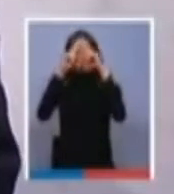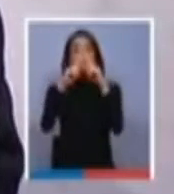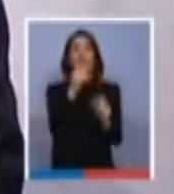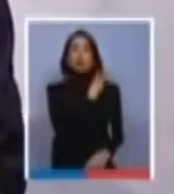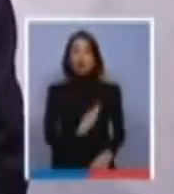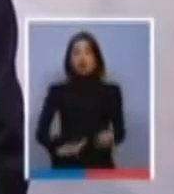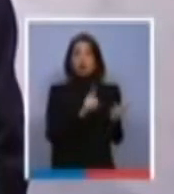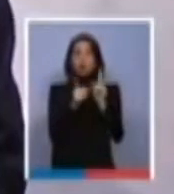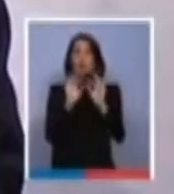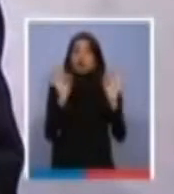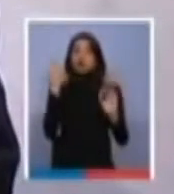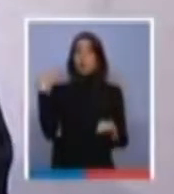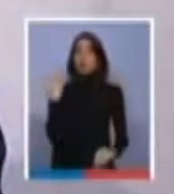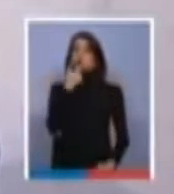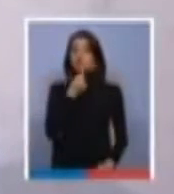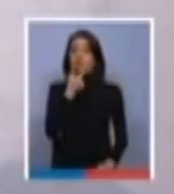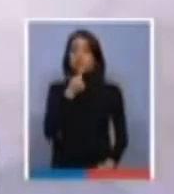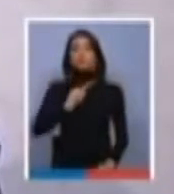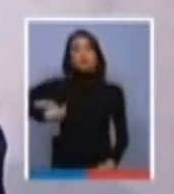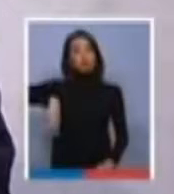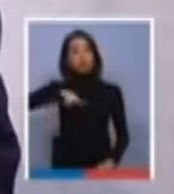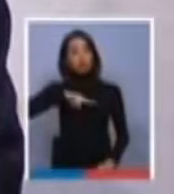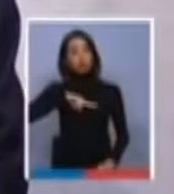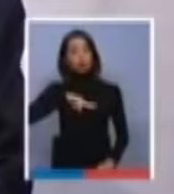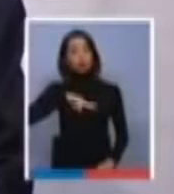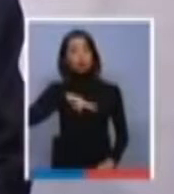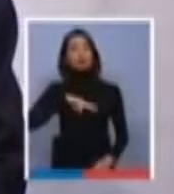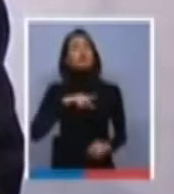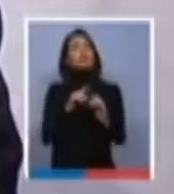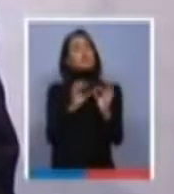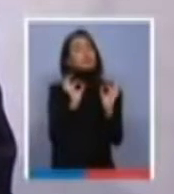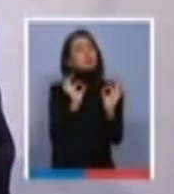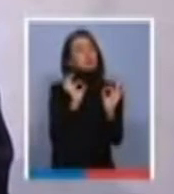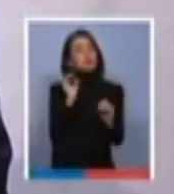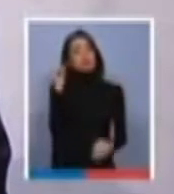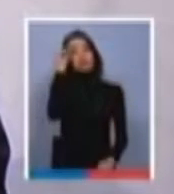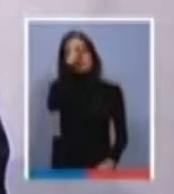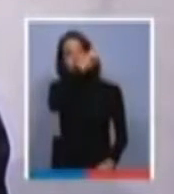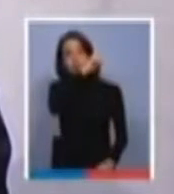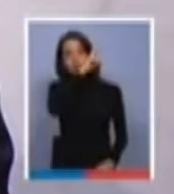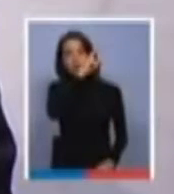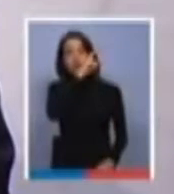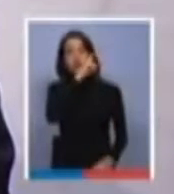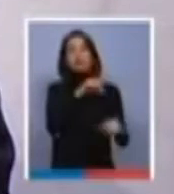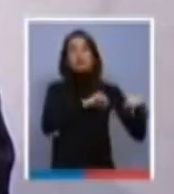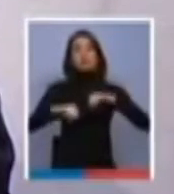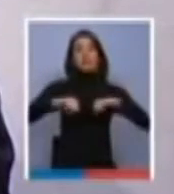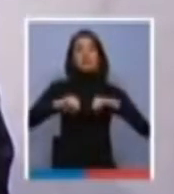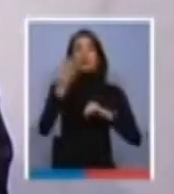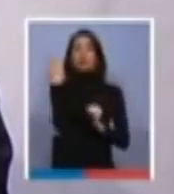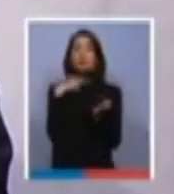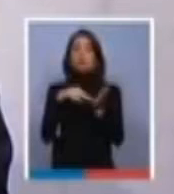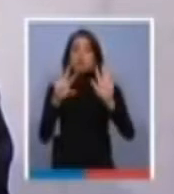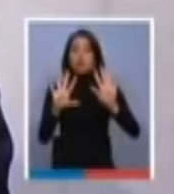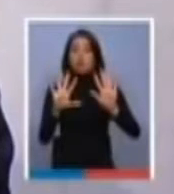con un sistema bimodal pero que hoy día es diario y nos permite eh tener esa conectividad pero por sobre todas las cosas destacar